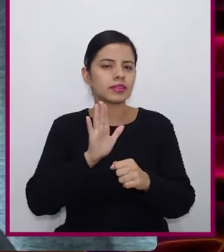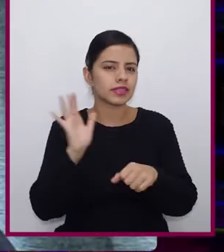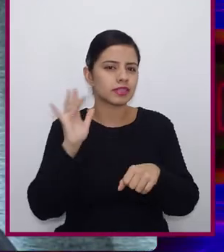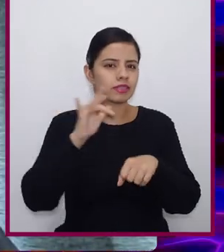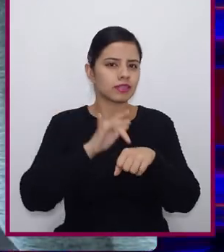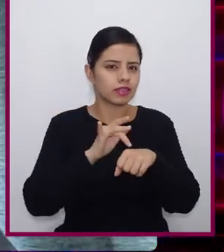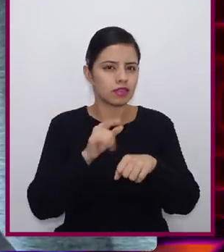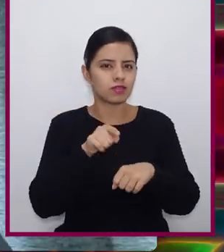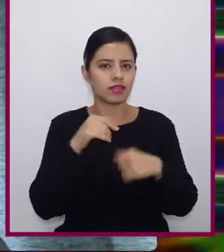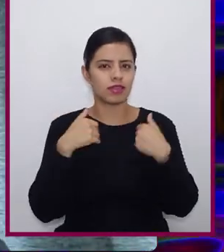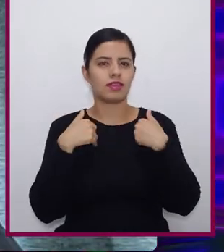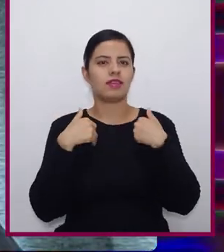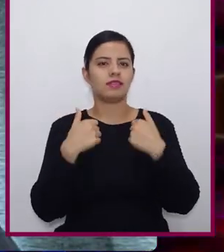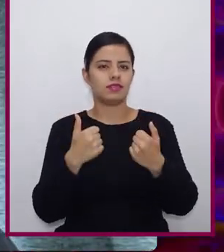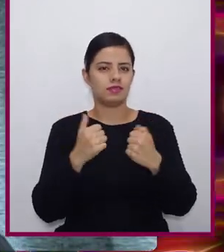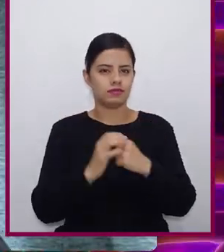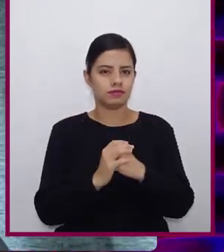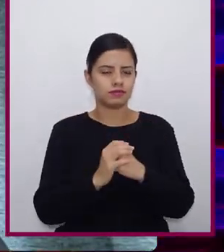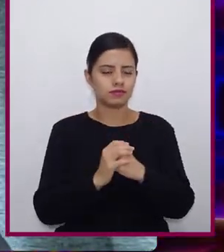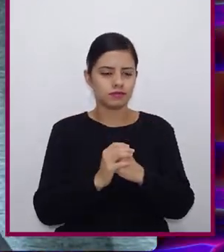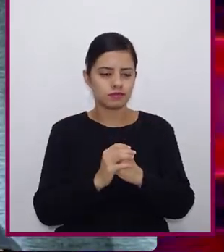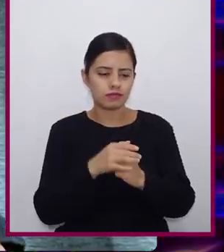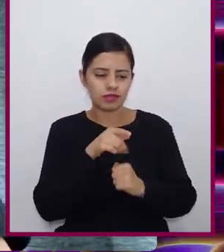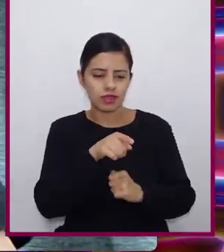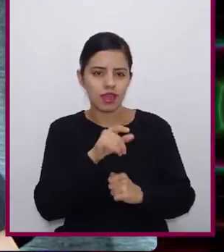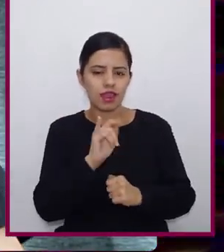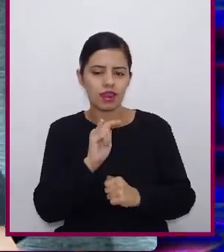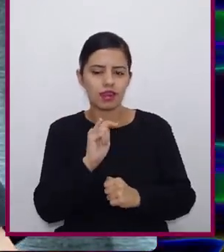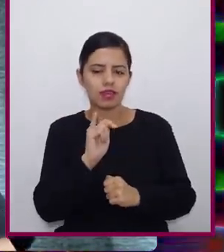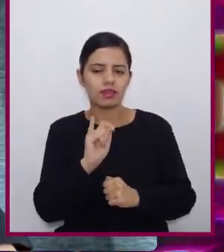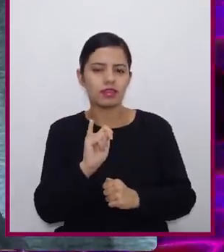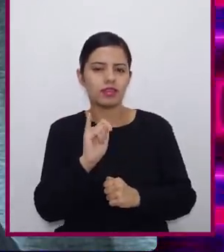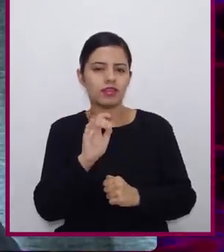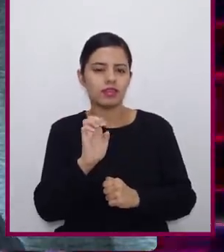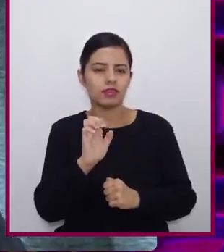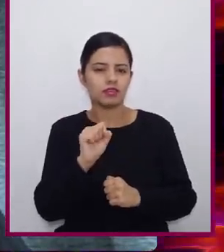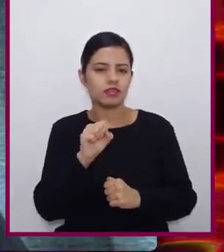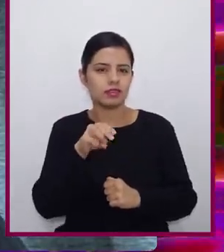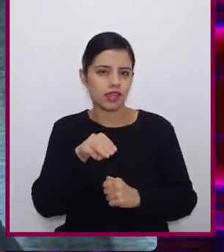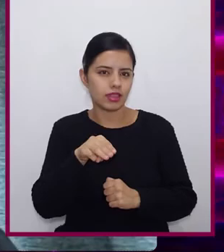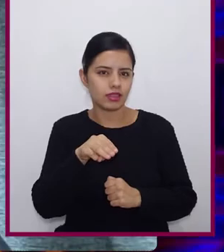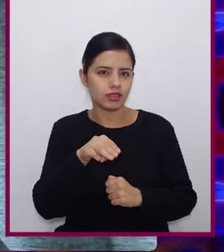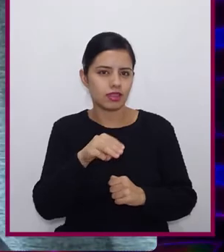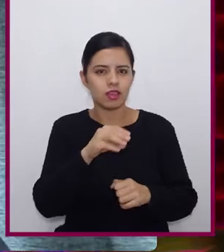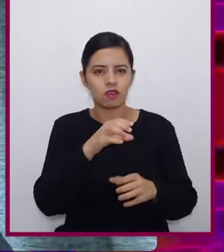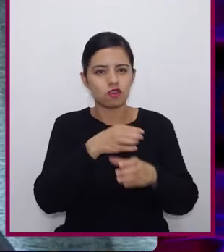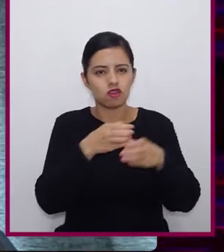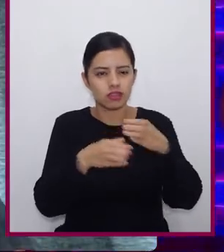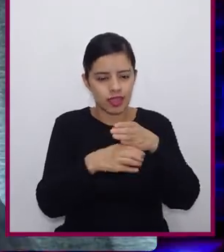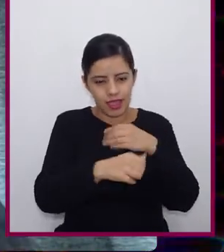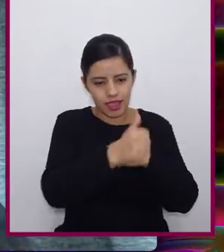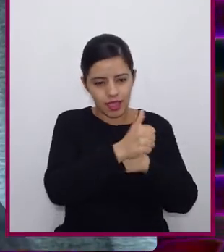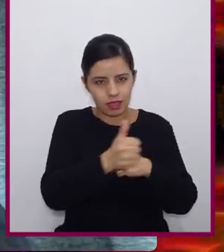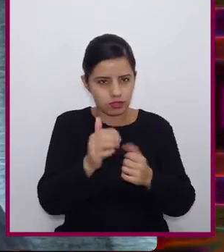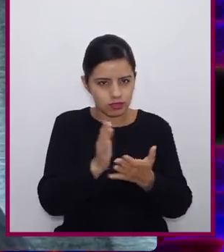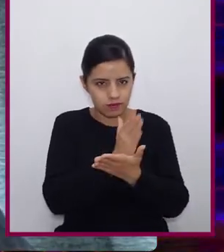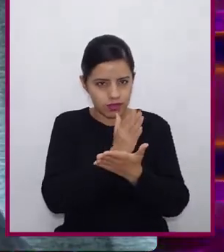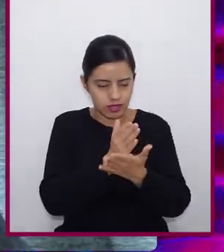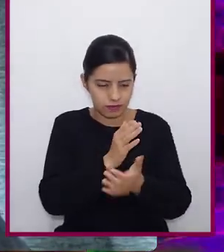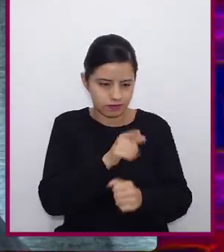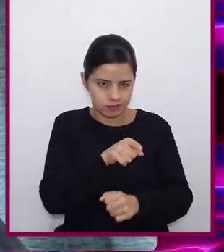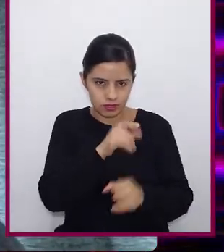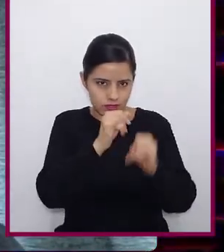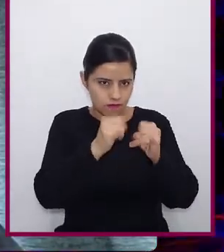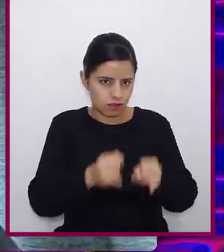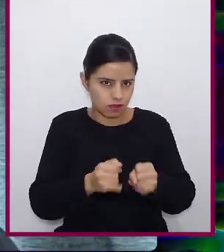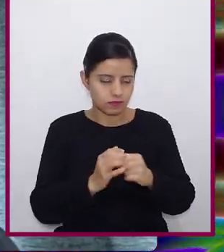manera abstracta, representa un ítem o un elemento que es individual, o una entidad abstracta. Y los